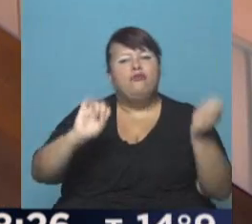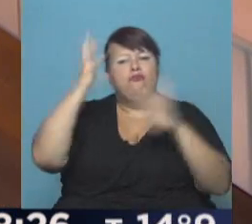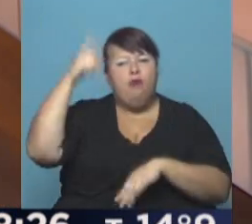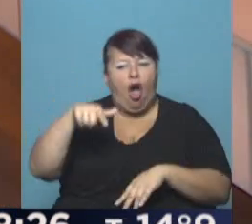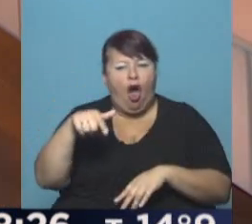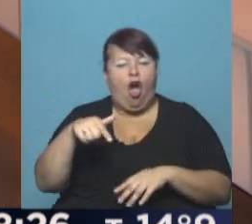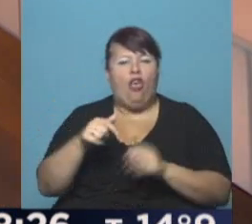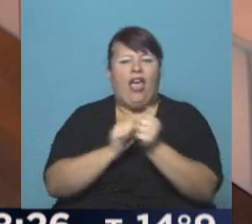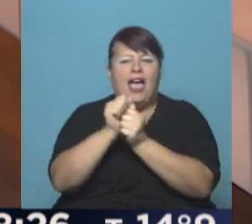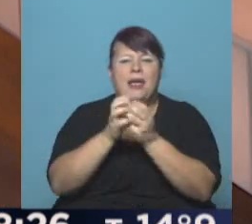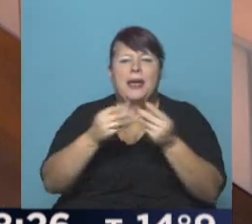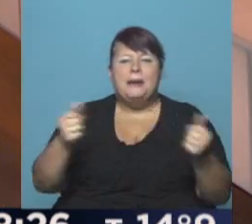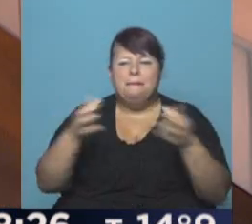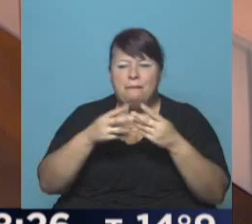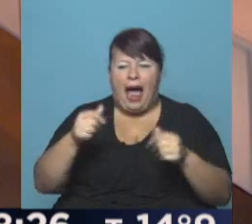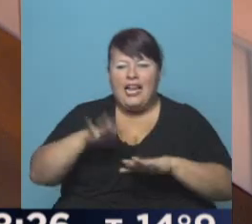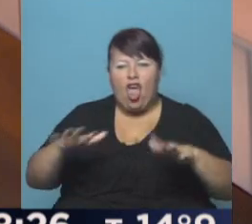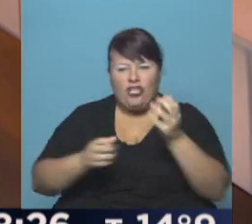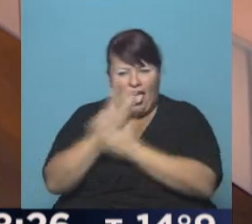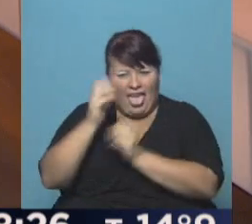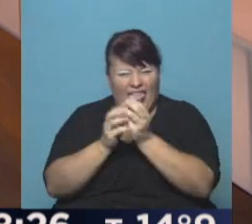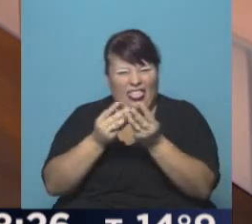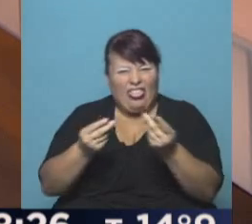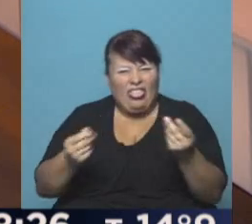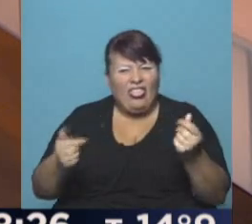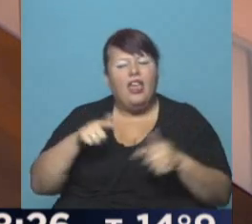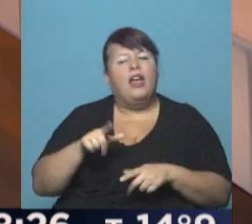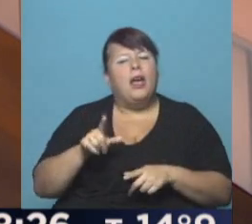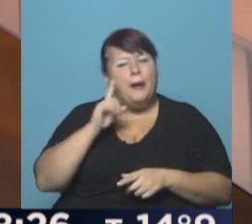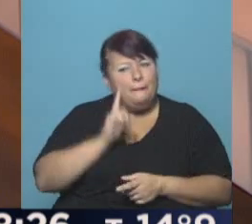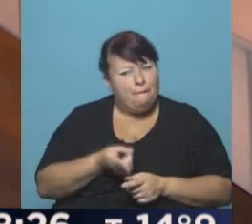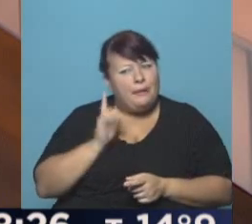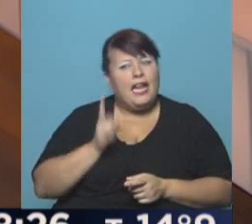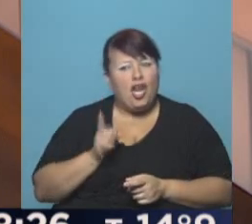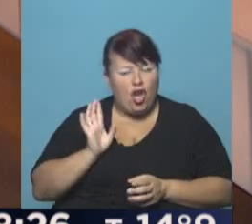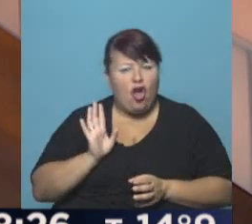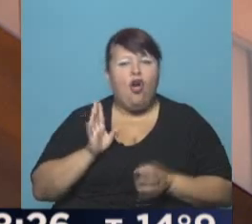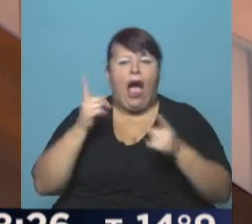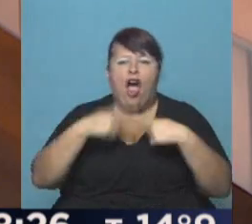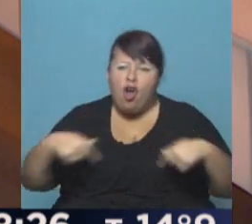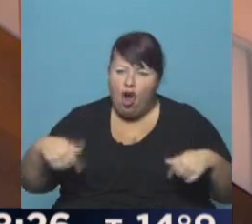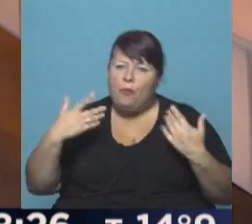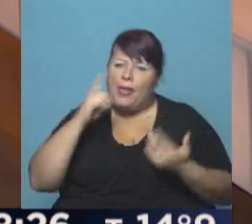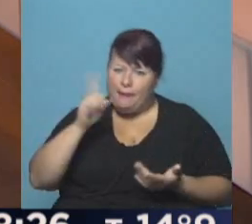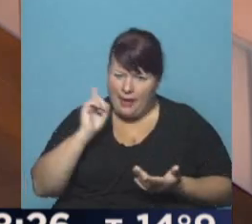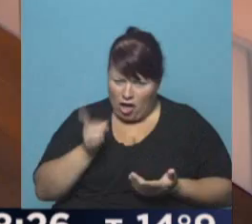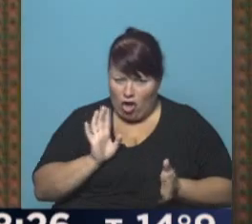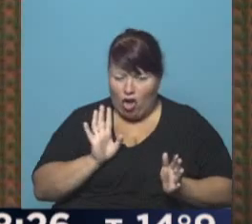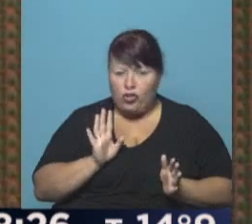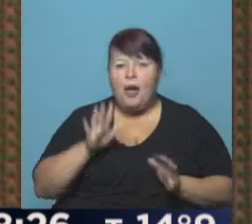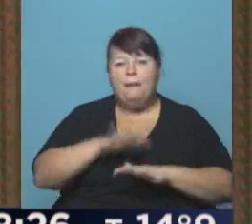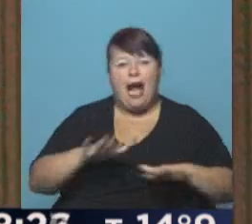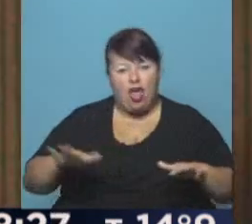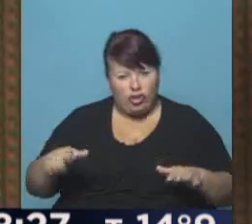de esta masa que hacen los chicos, viscosa, es peligrosa o tiene elementos que pueden ser peligrosos para